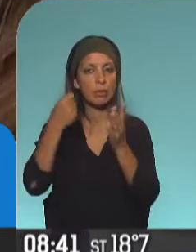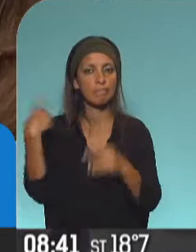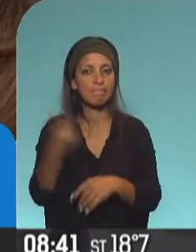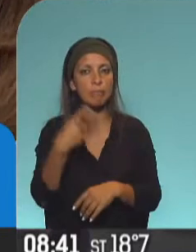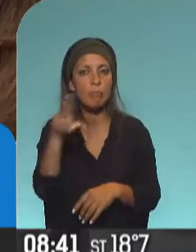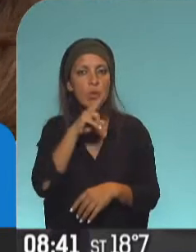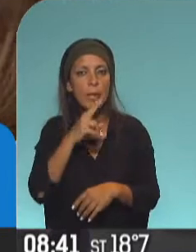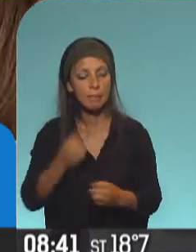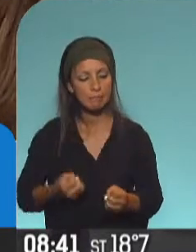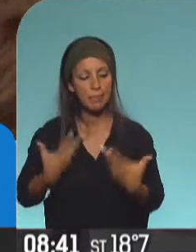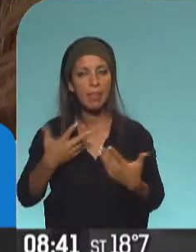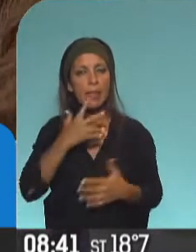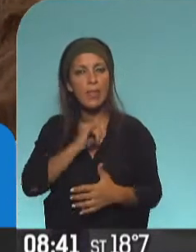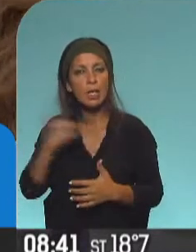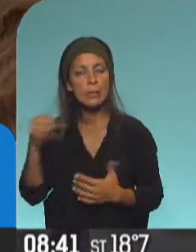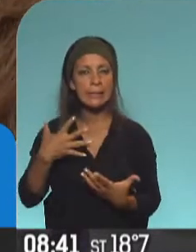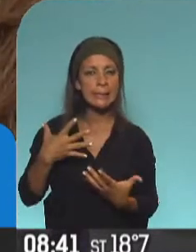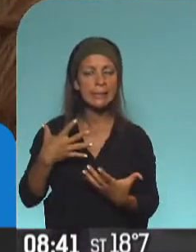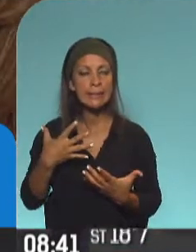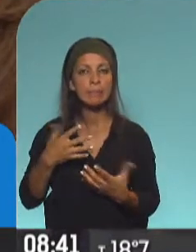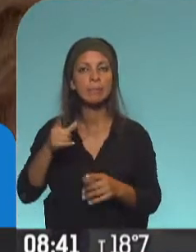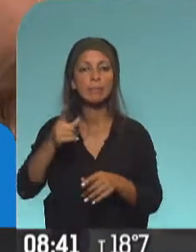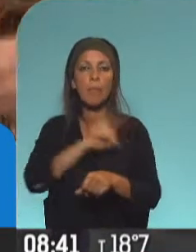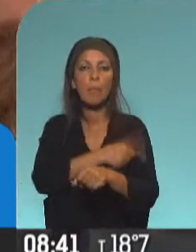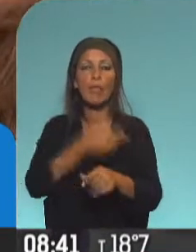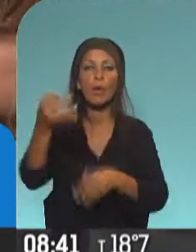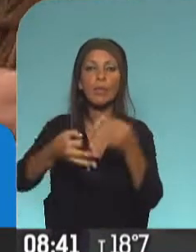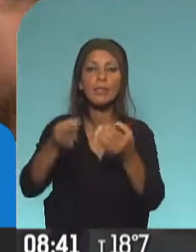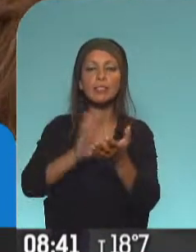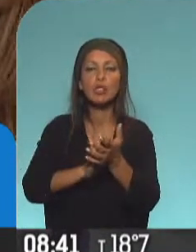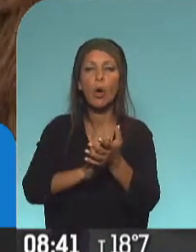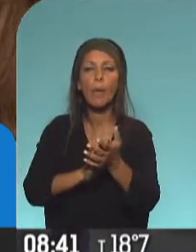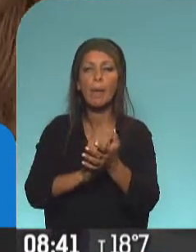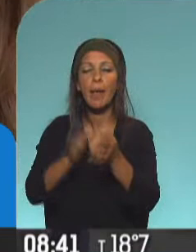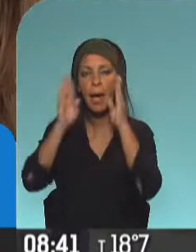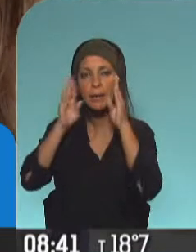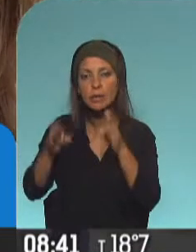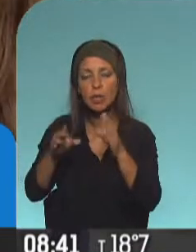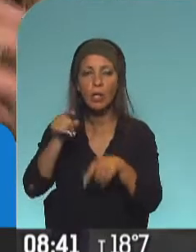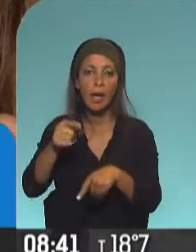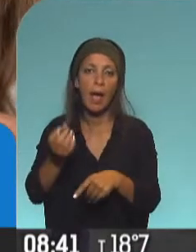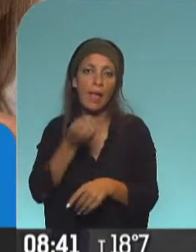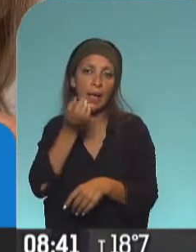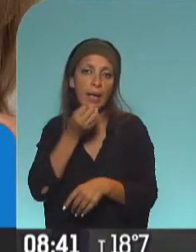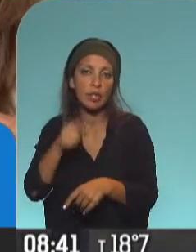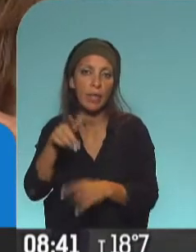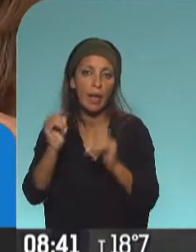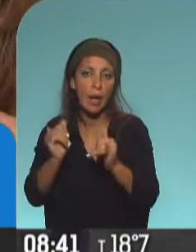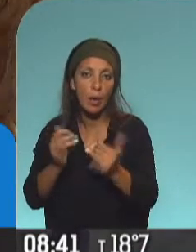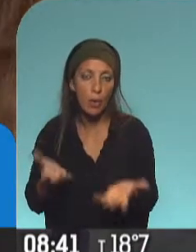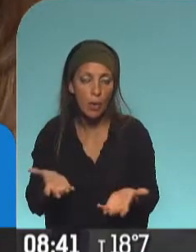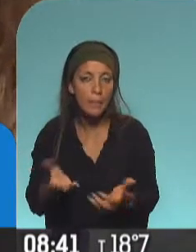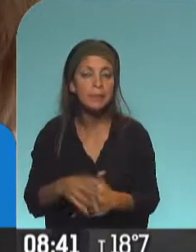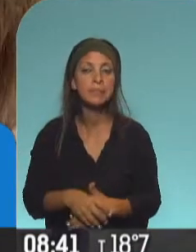que denuncian. ¿Qué implica el Poder Judicial respecto a la escucha de esa joven, esa adolescente, como bien